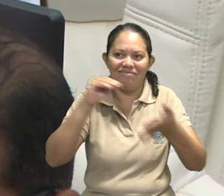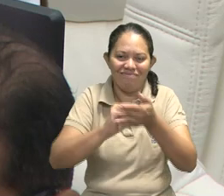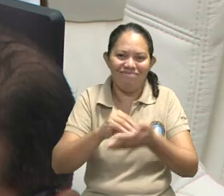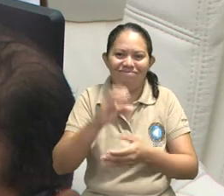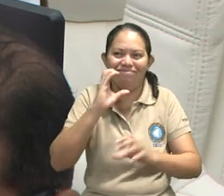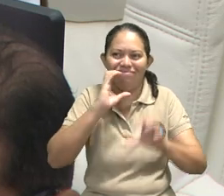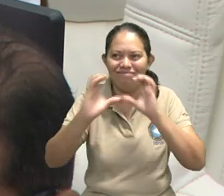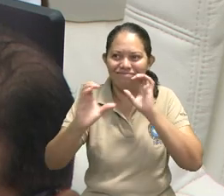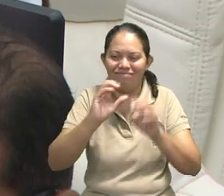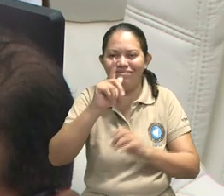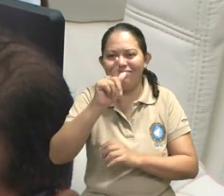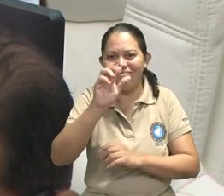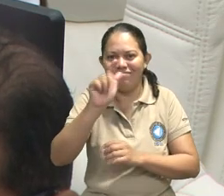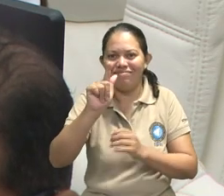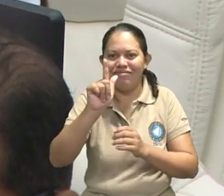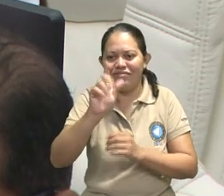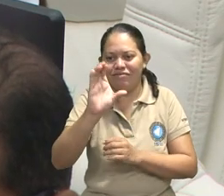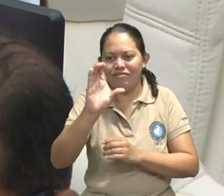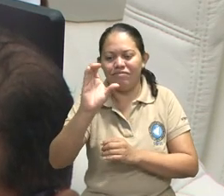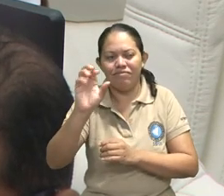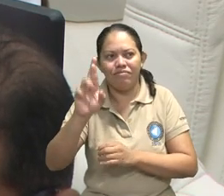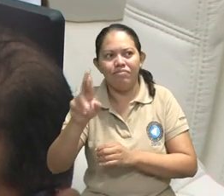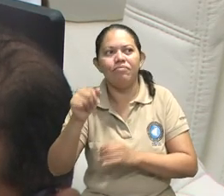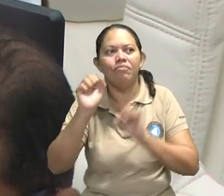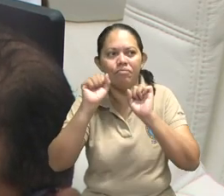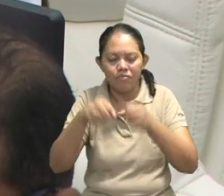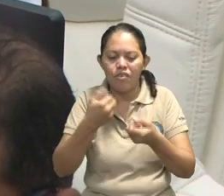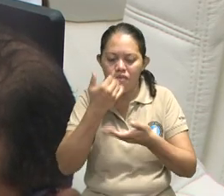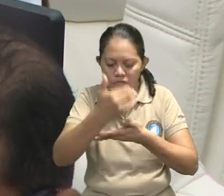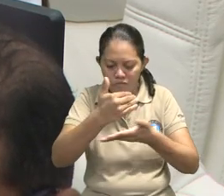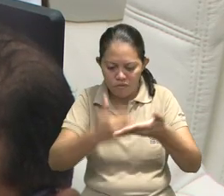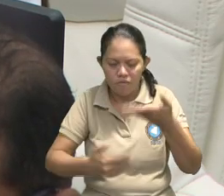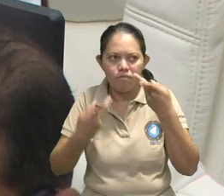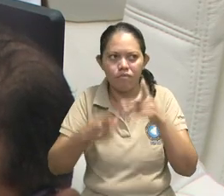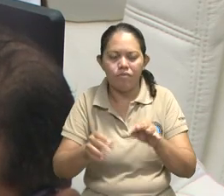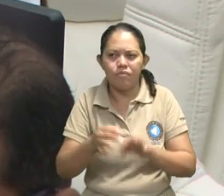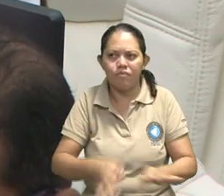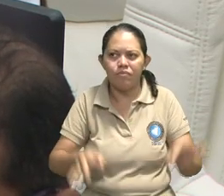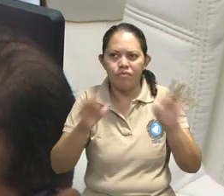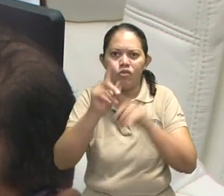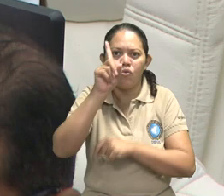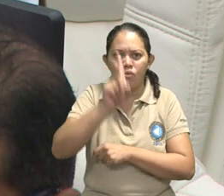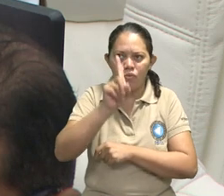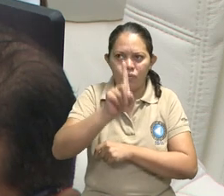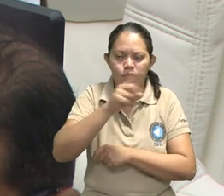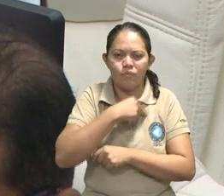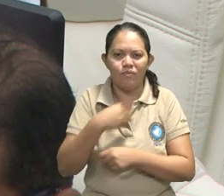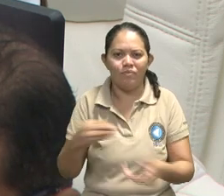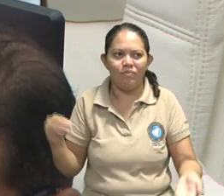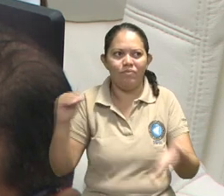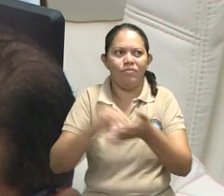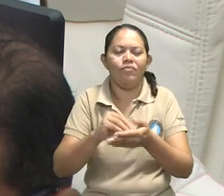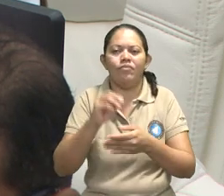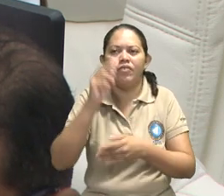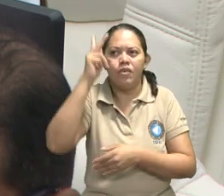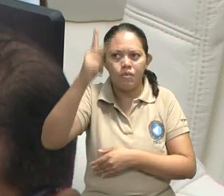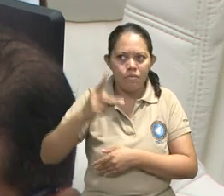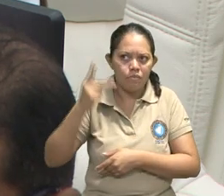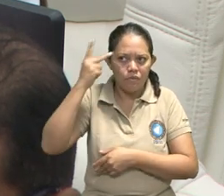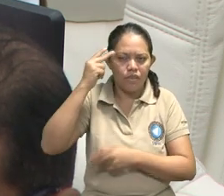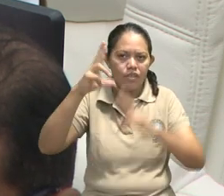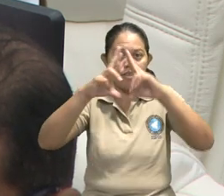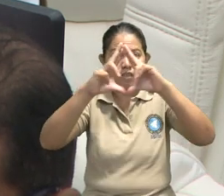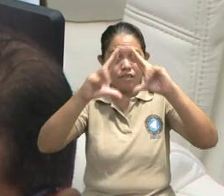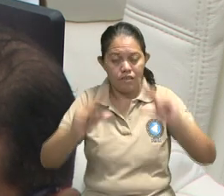de Telecomunicaciones y Correos Telcor, nos permitimos formular las siguientes consideraciones. 1. La Constitución Política de la